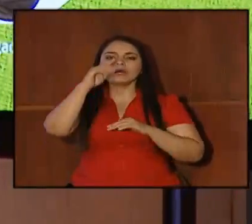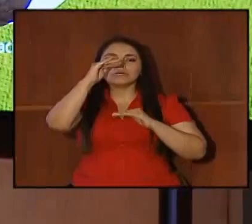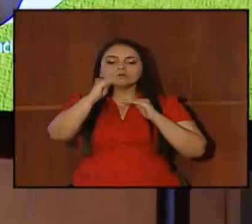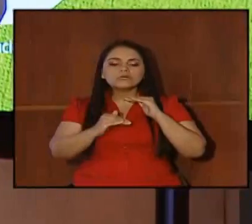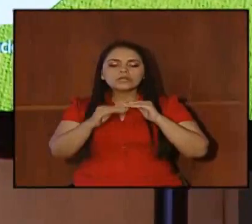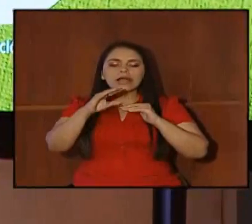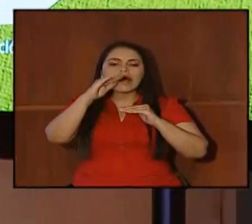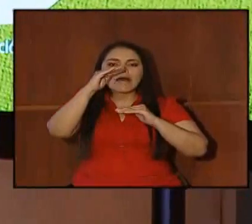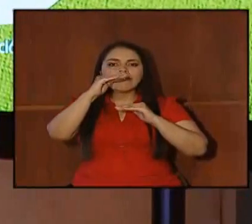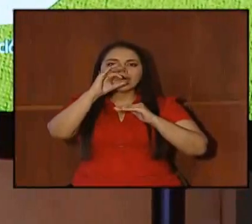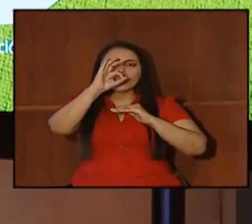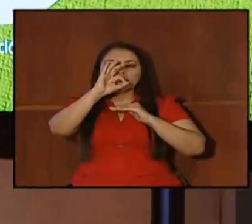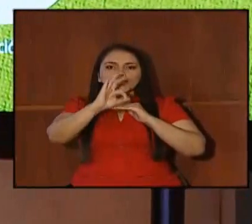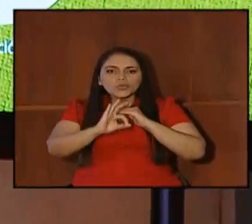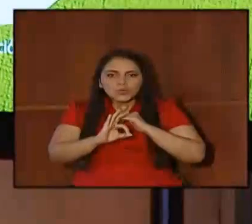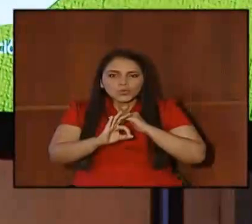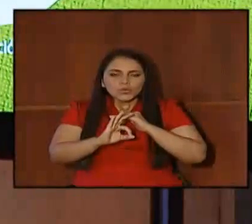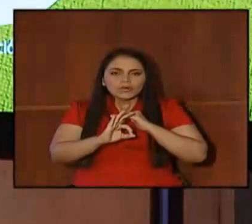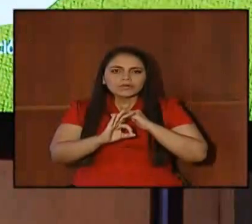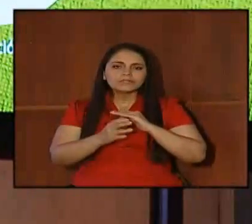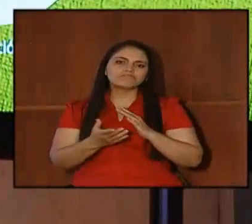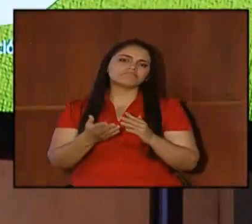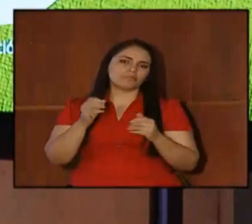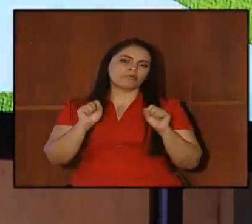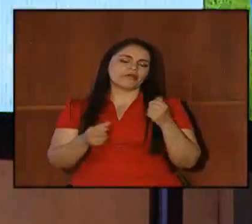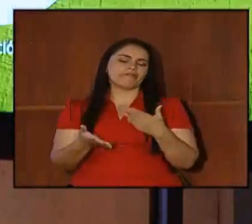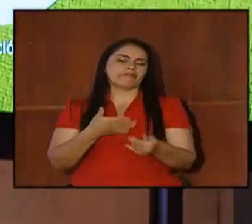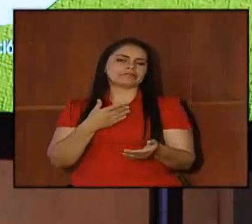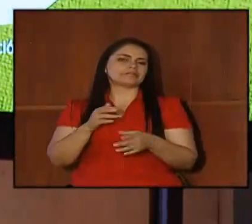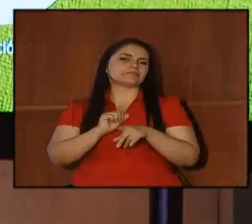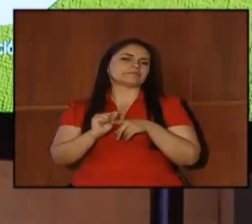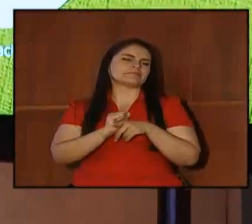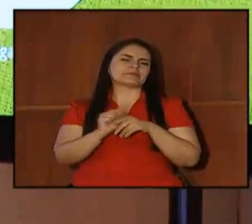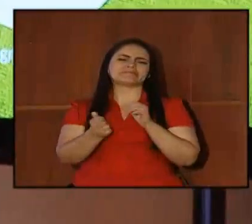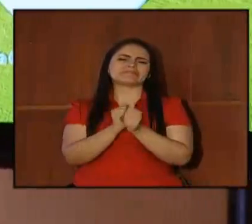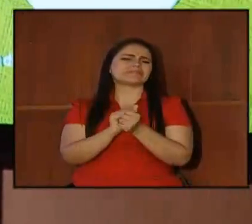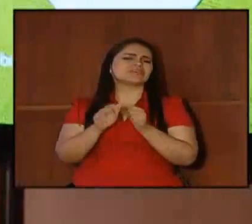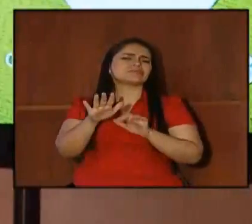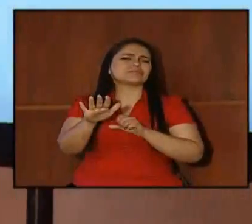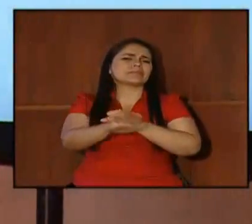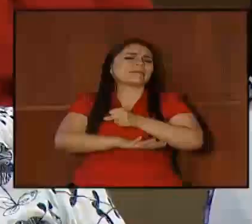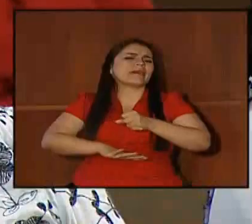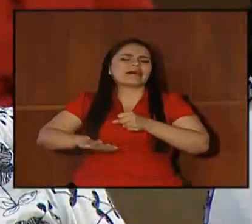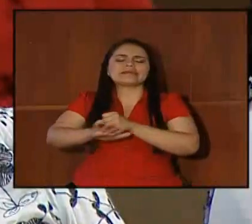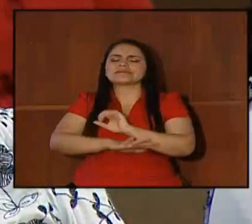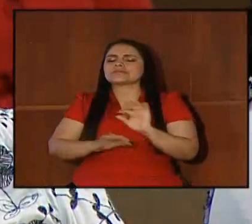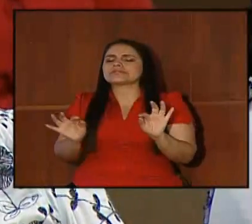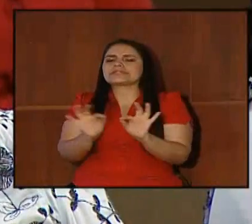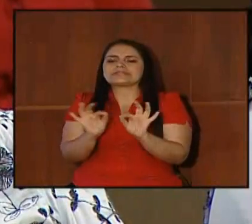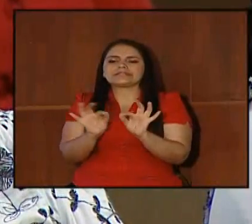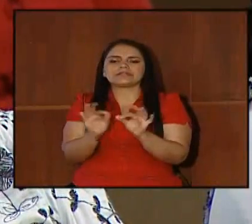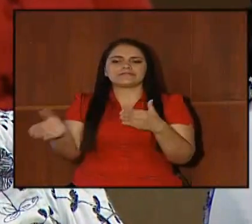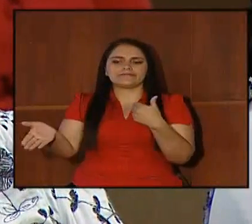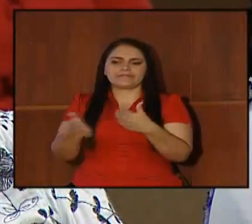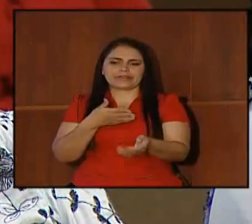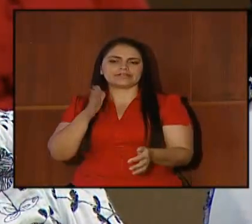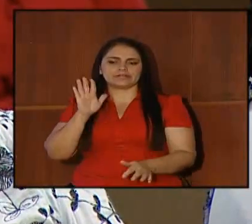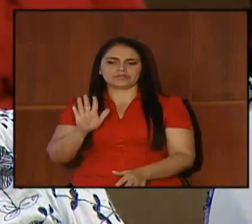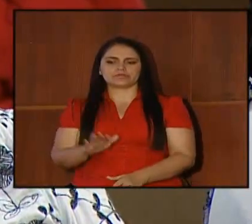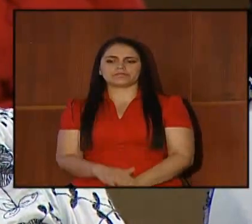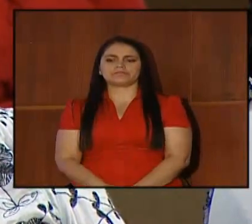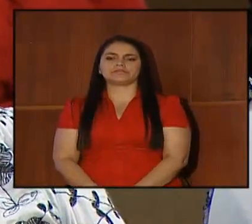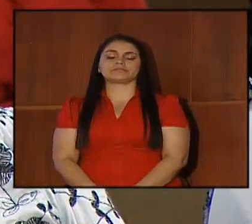queda pegada abajo. ¿Sí? Entonces estos son los más básicos y los más fáciles que van a